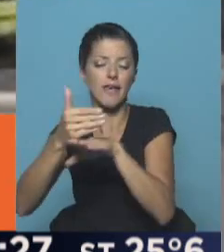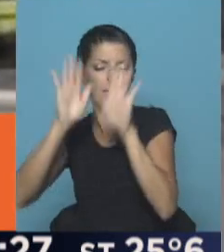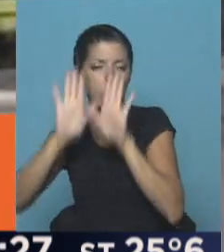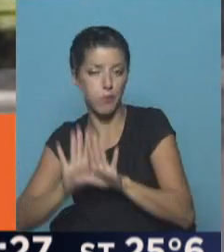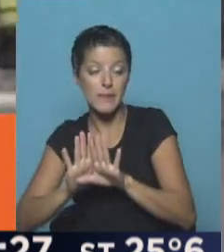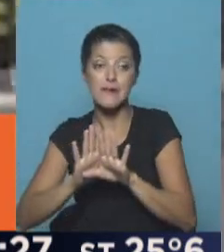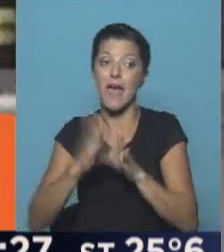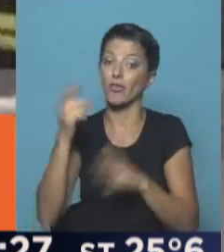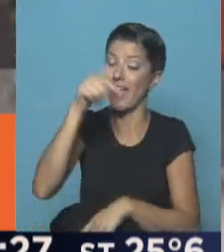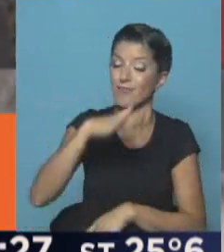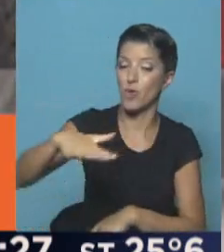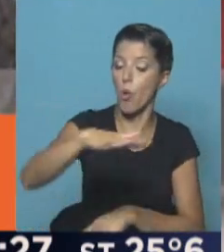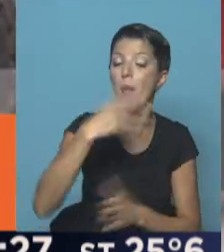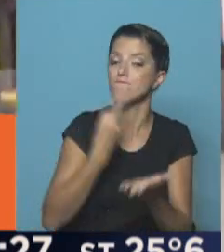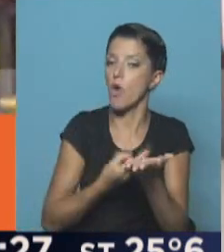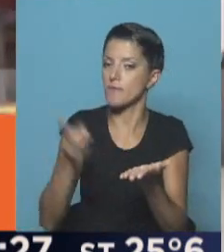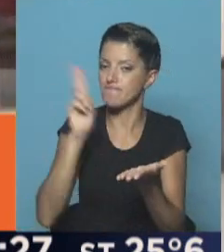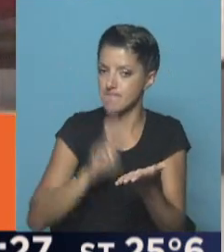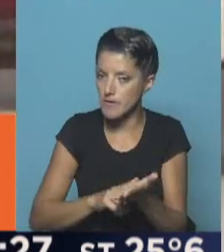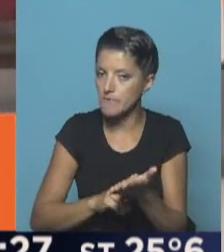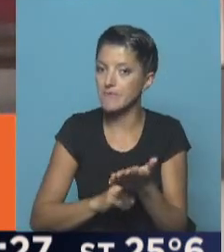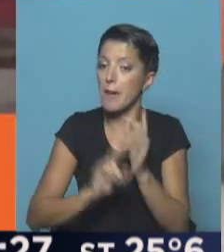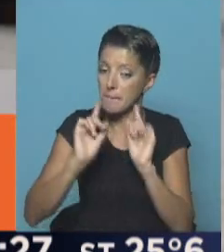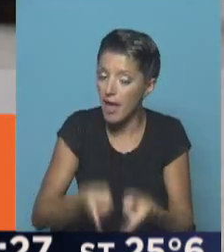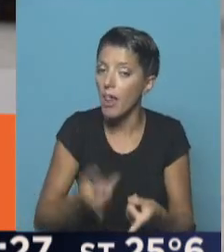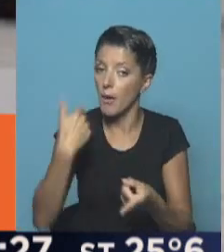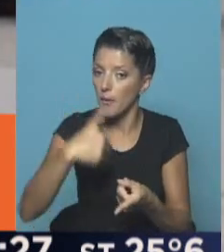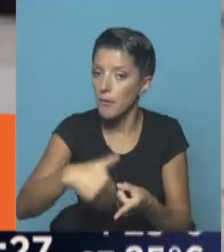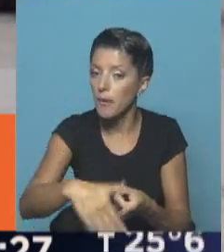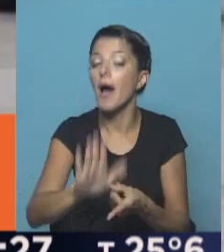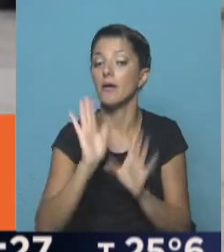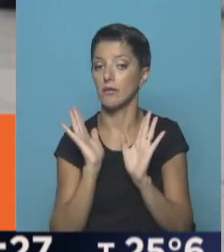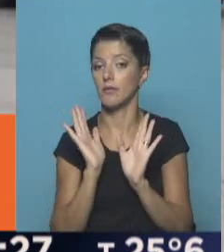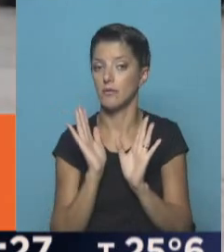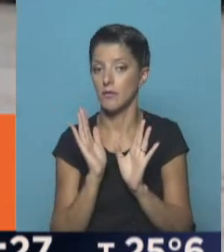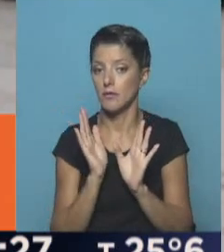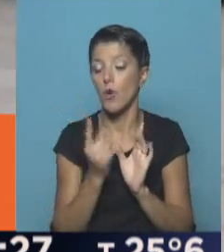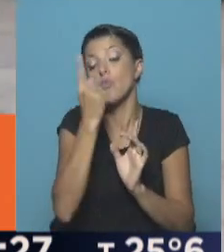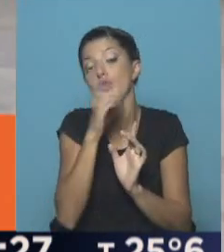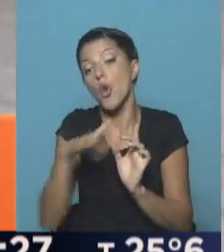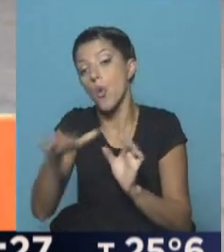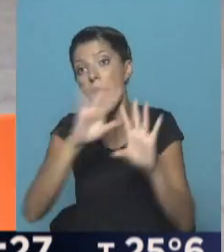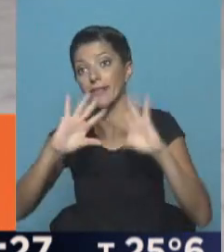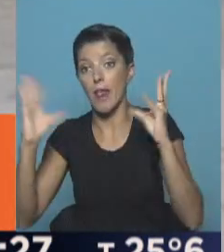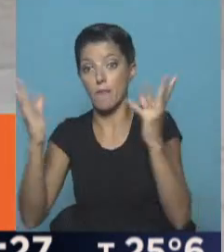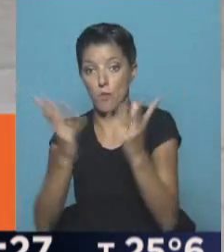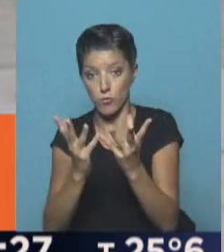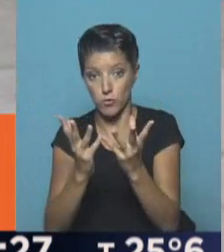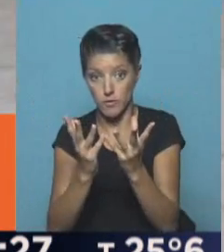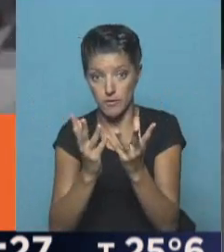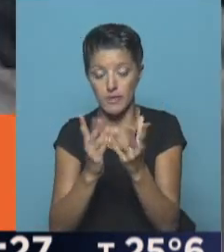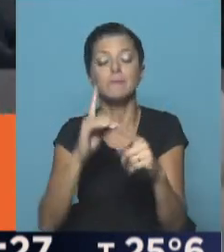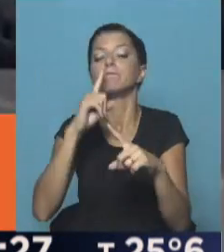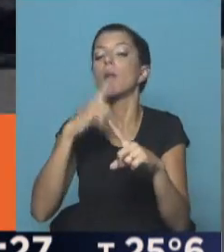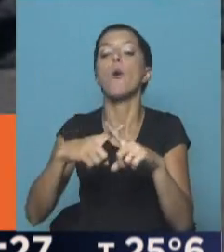Petersburgo pasa a estar en el blanco, ¿no es cierto?, de aquellas ciudades donde por